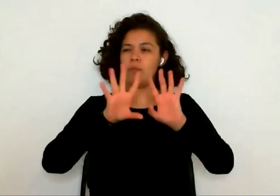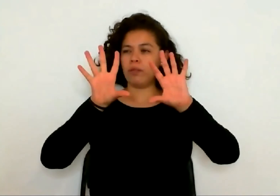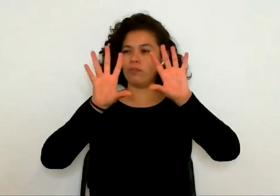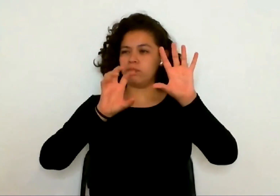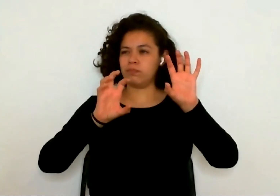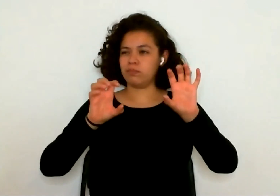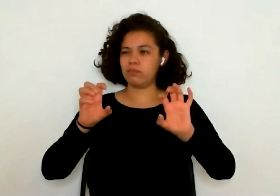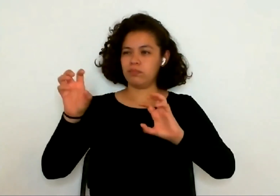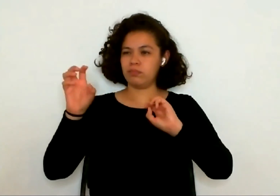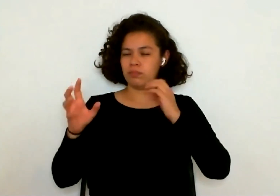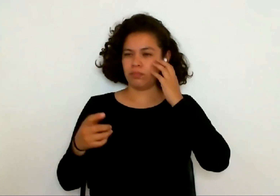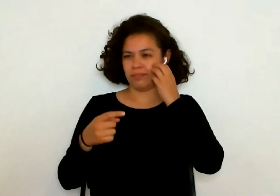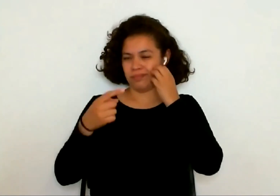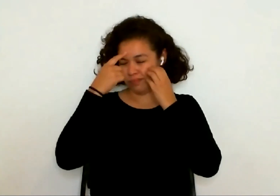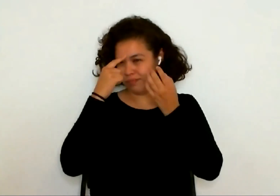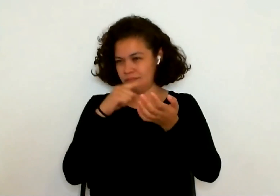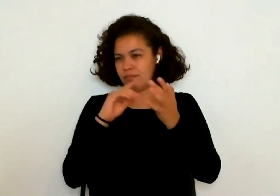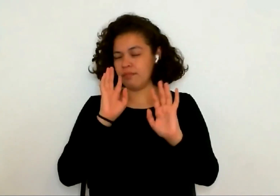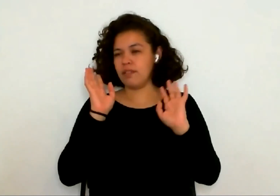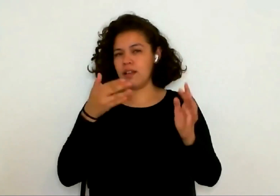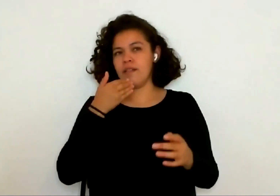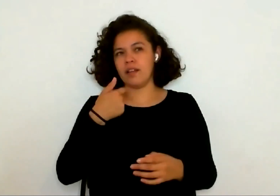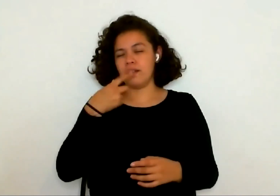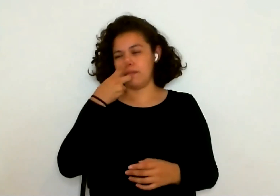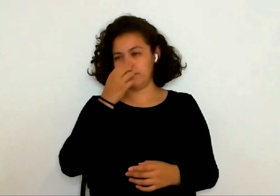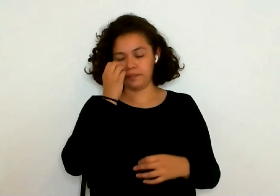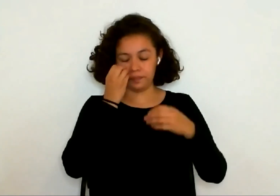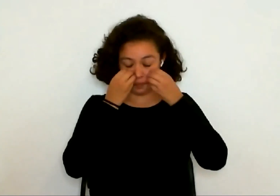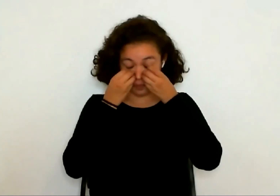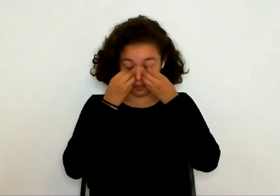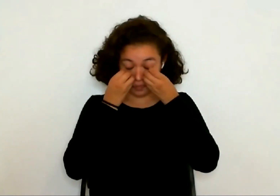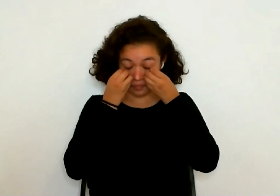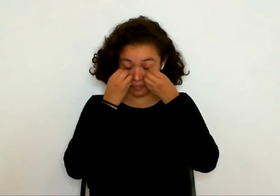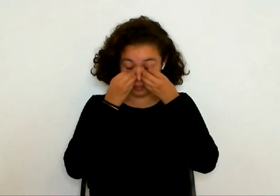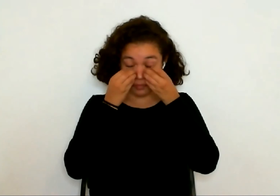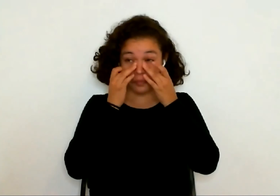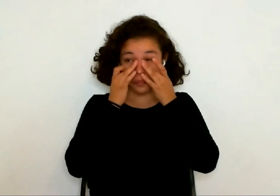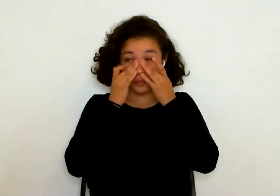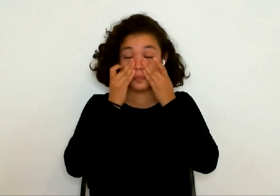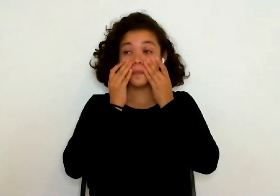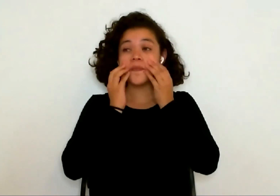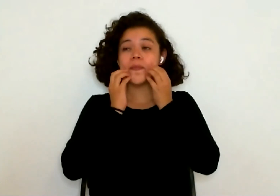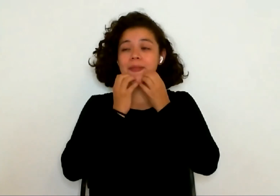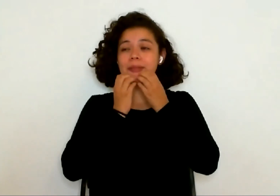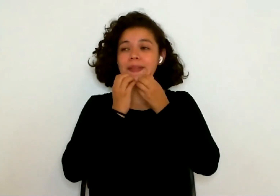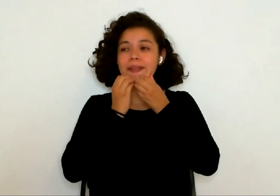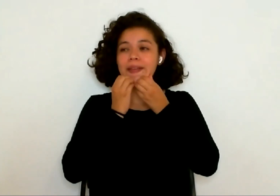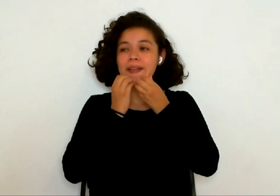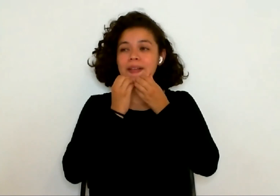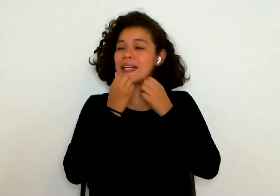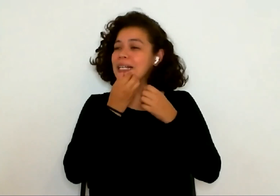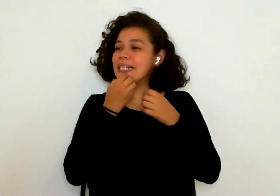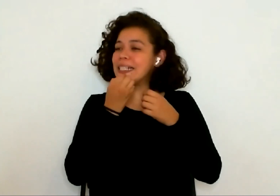pero creo que hay. Bueno, les decía, ¿no? Esta parte de la planeación pareciera a veces un poco cansada, ¿no?